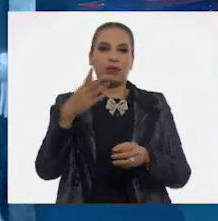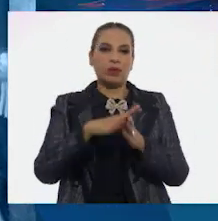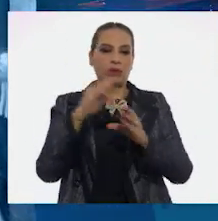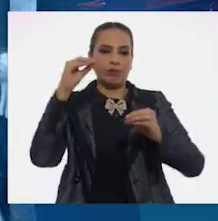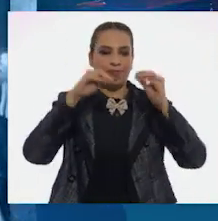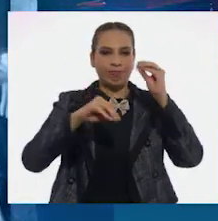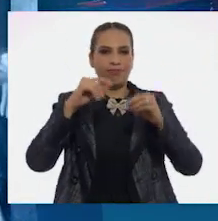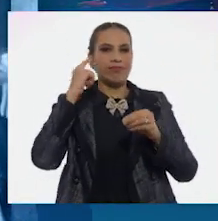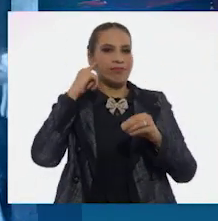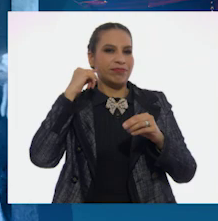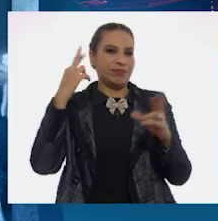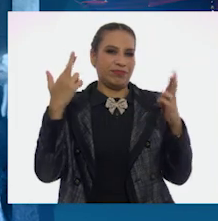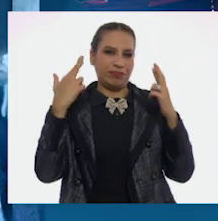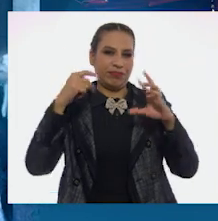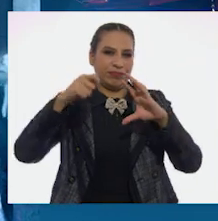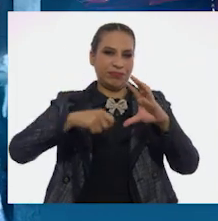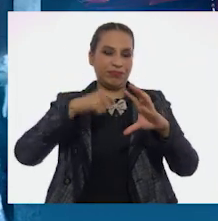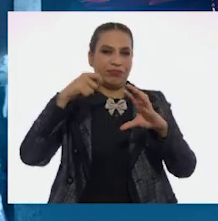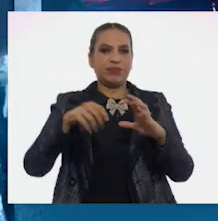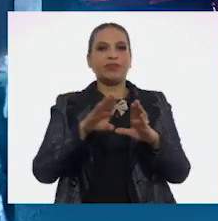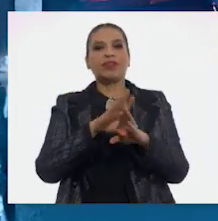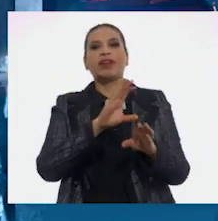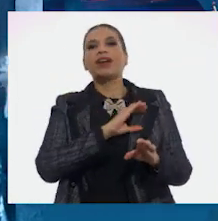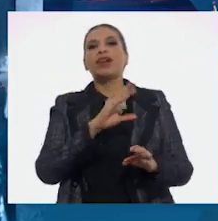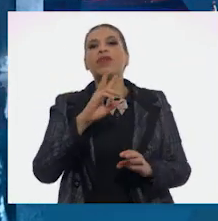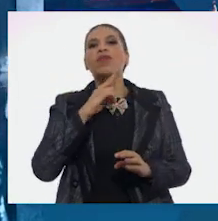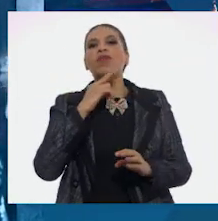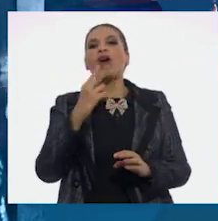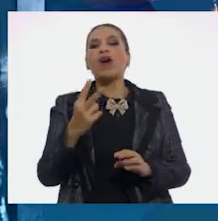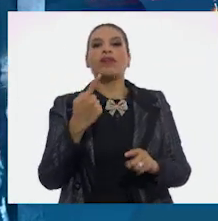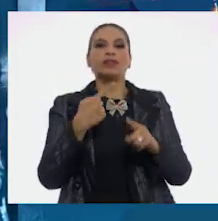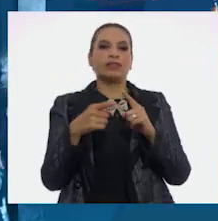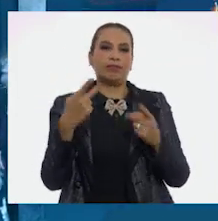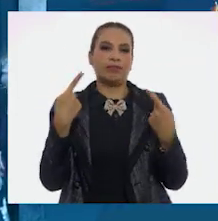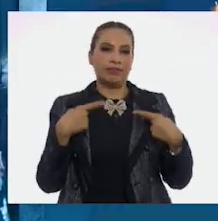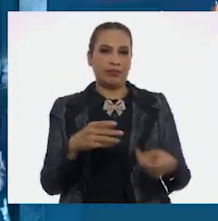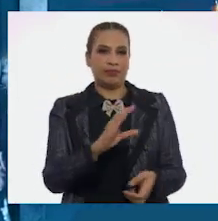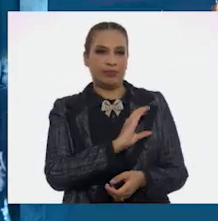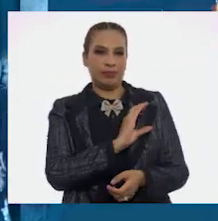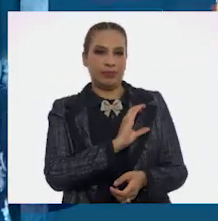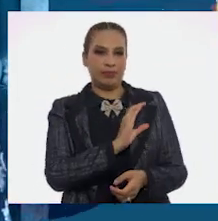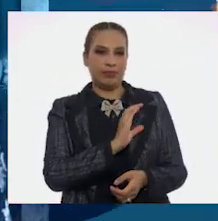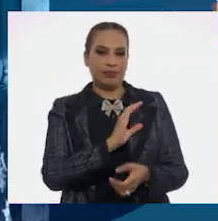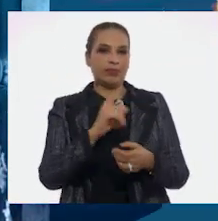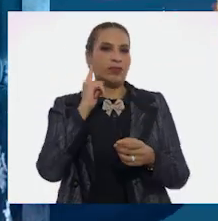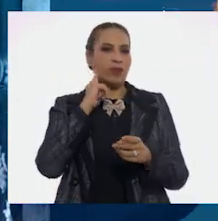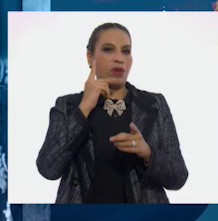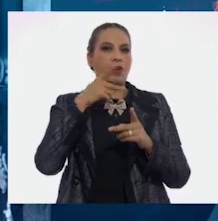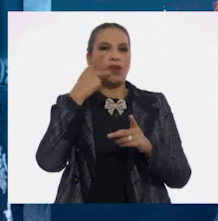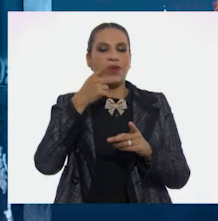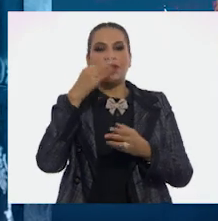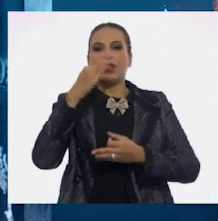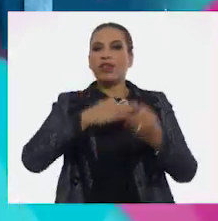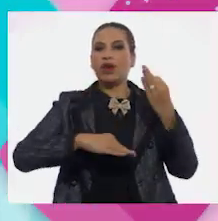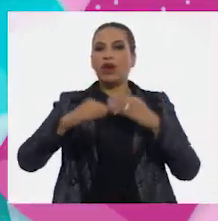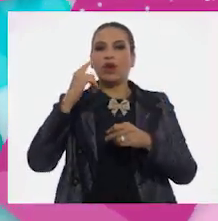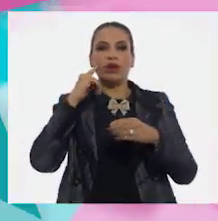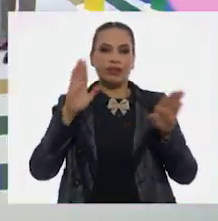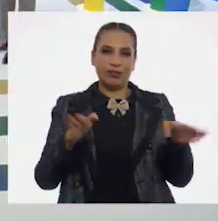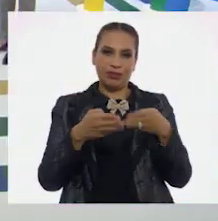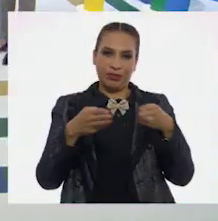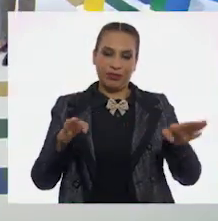aparatos fonográficos, la cariñosa voz de los seres amados reproduciendo todos los